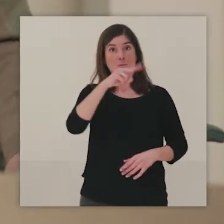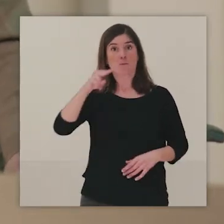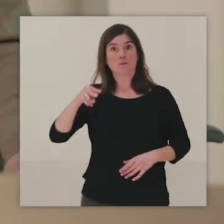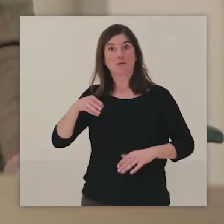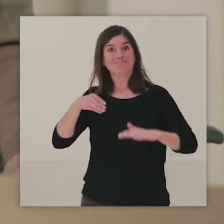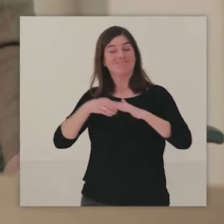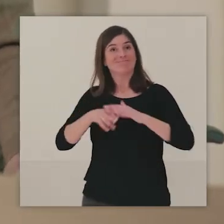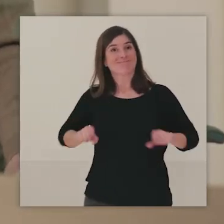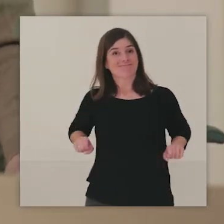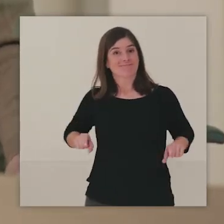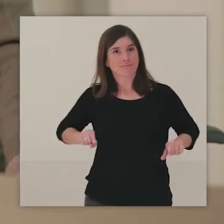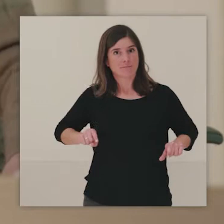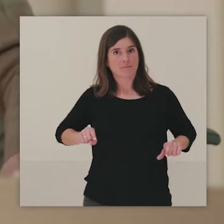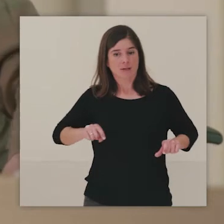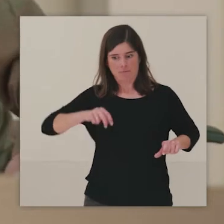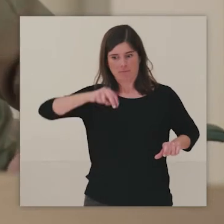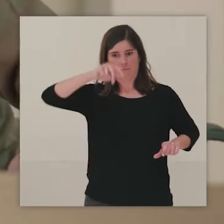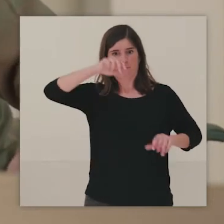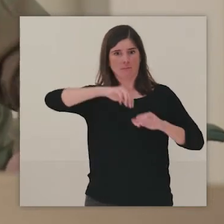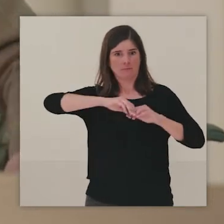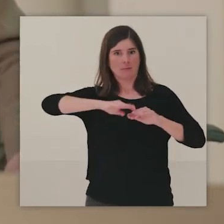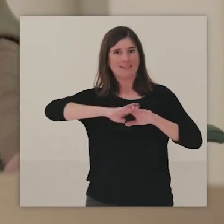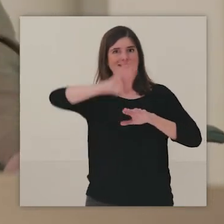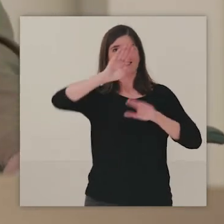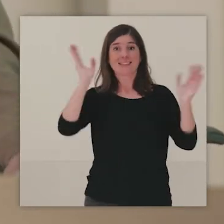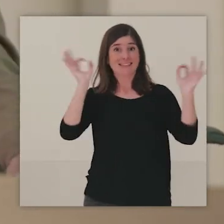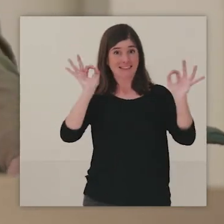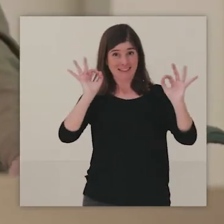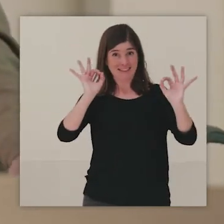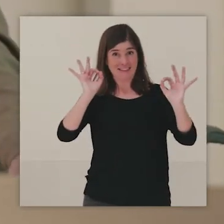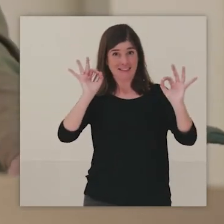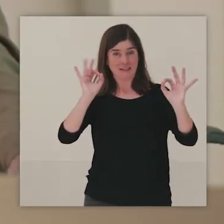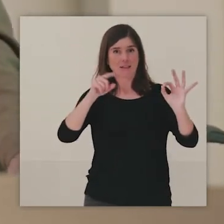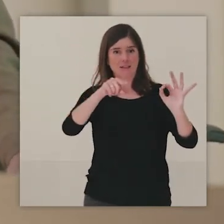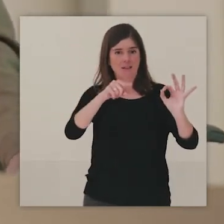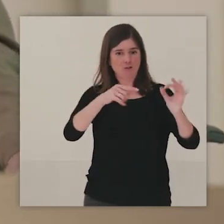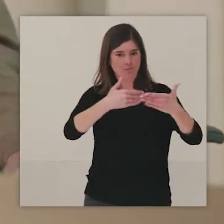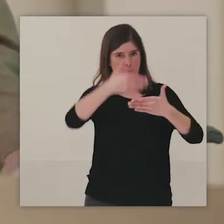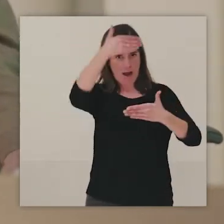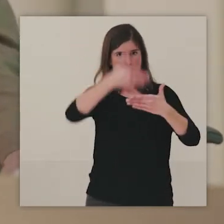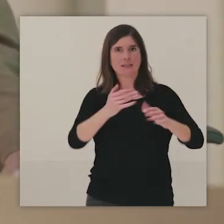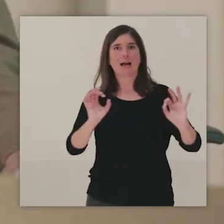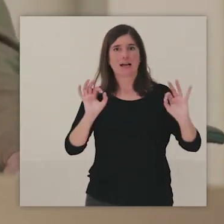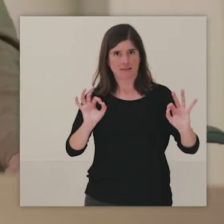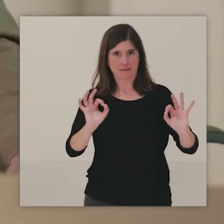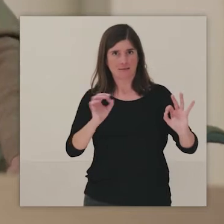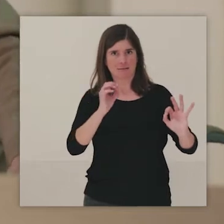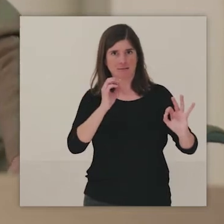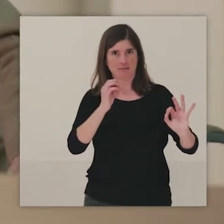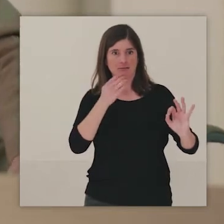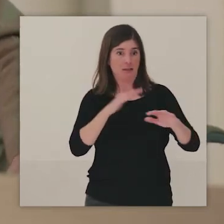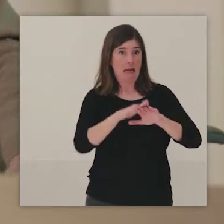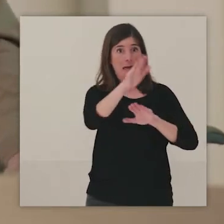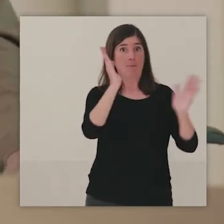solo hay escalones de entrada, pues se encontraría con una barrera de accesibilidad que no podría. Entonces, la llave